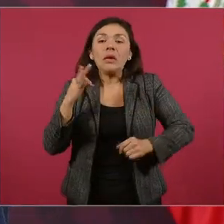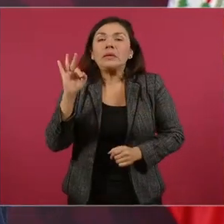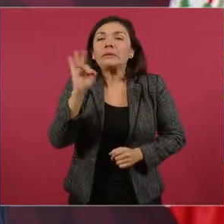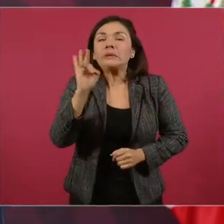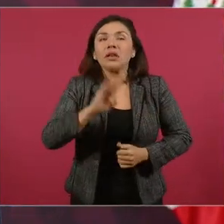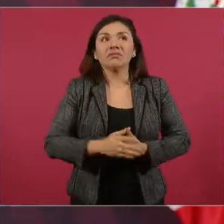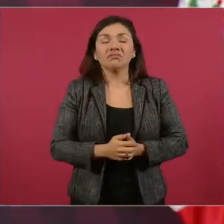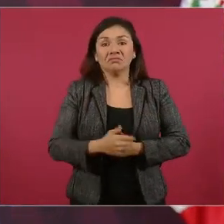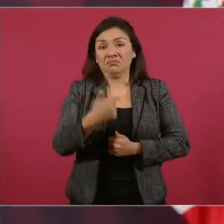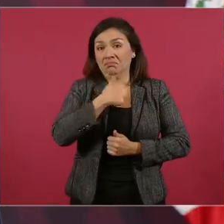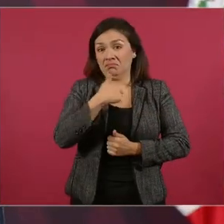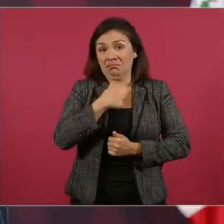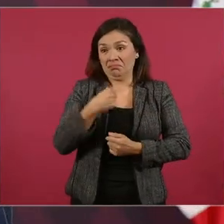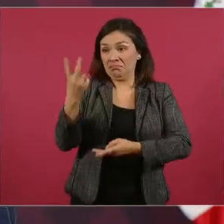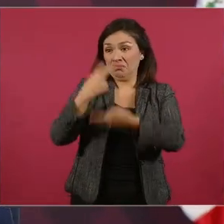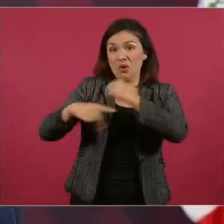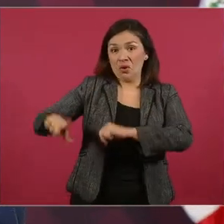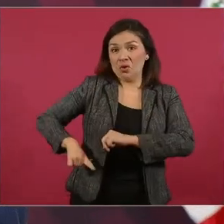llegado